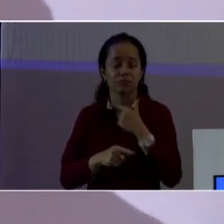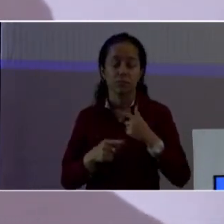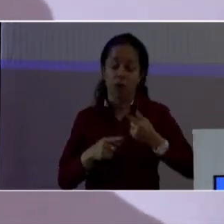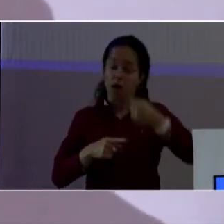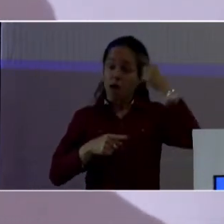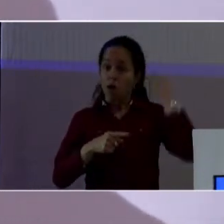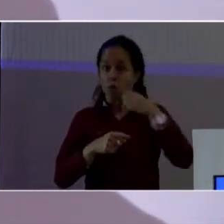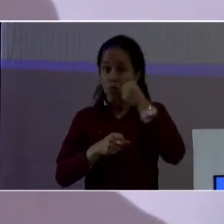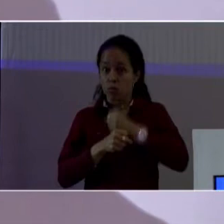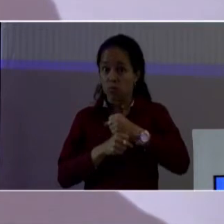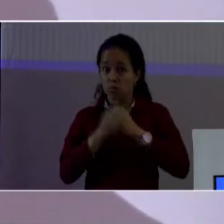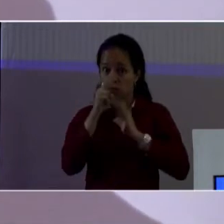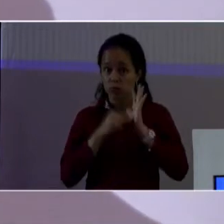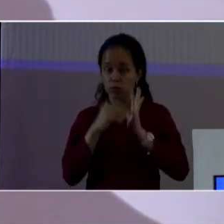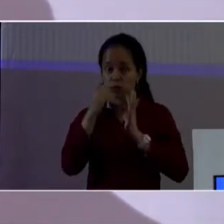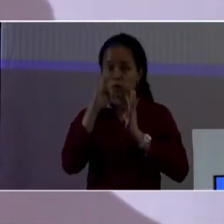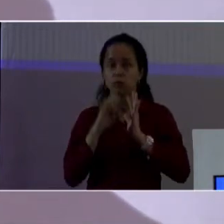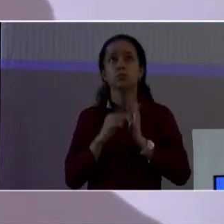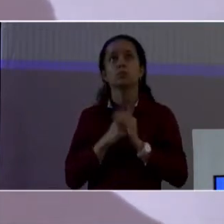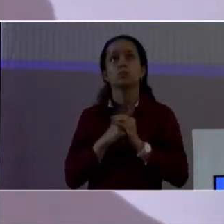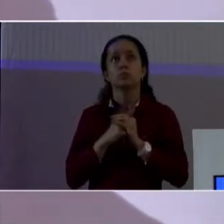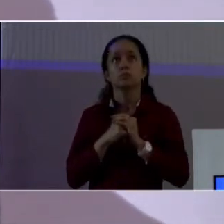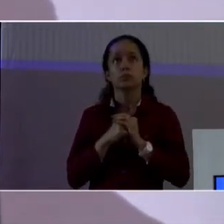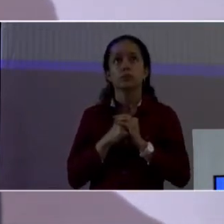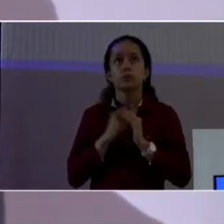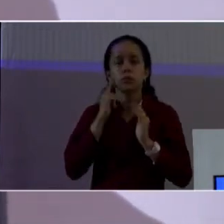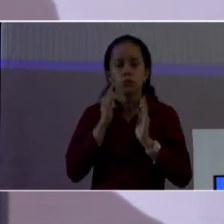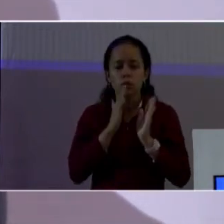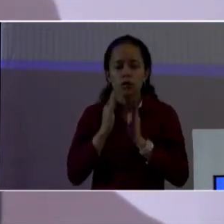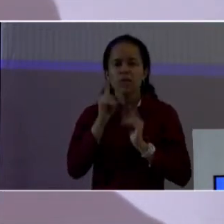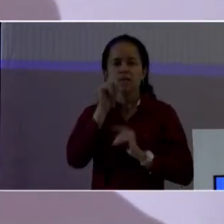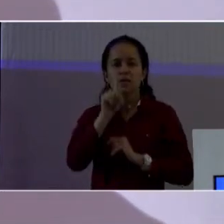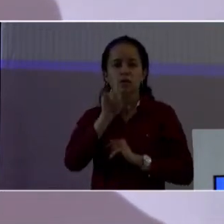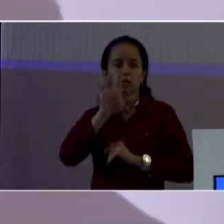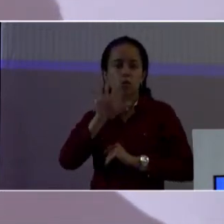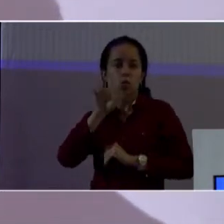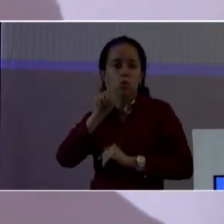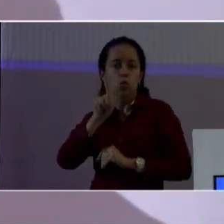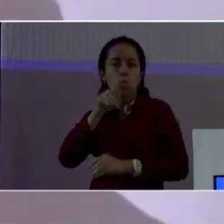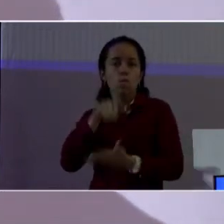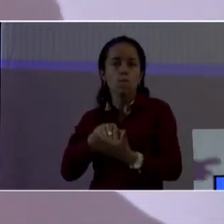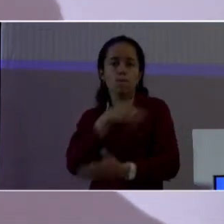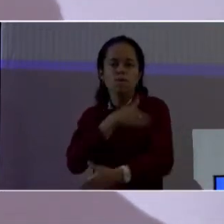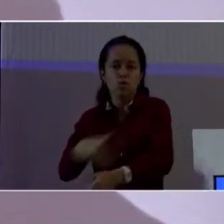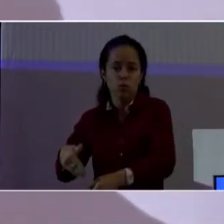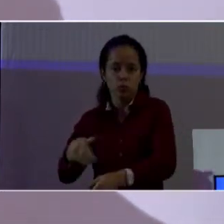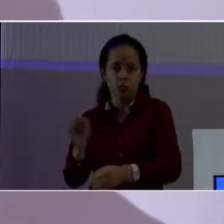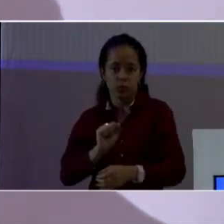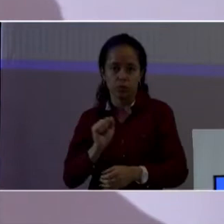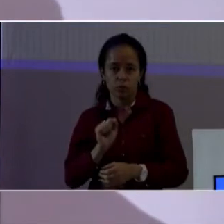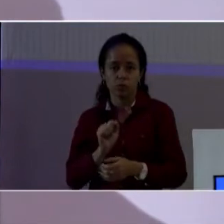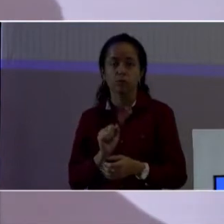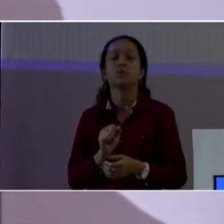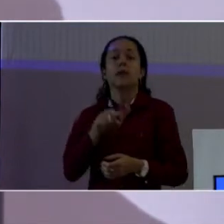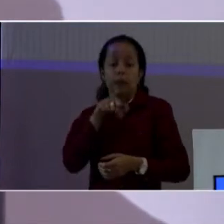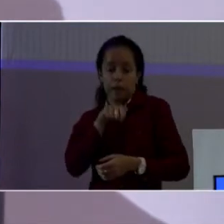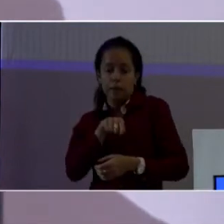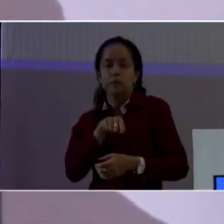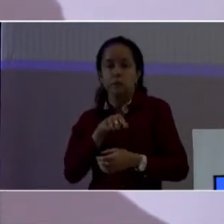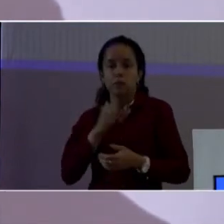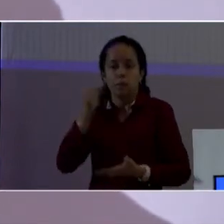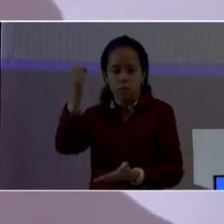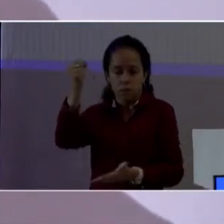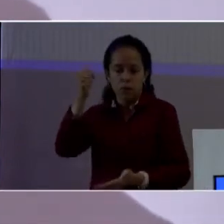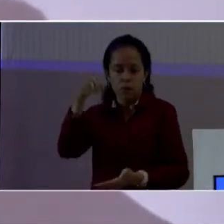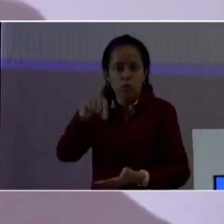pasado hubo una apropiación del orden de 151 mil millones de pesos. Y ese fue el presupuesto, a grosso